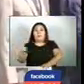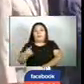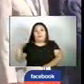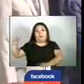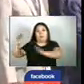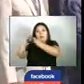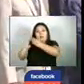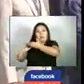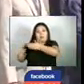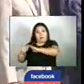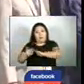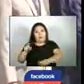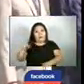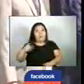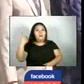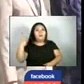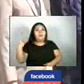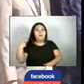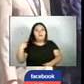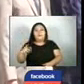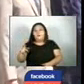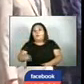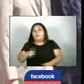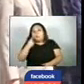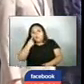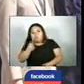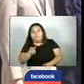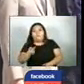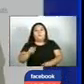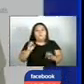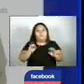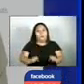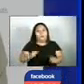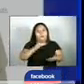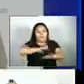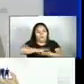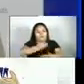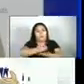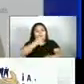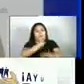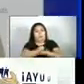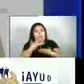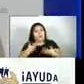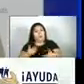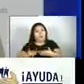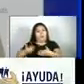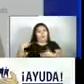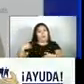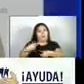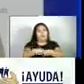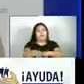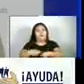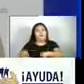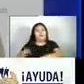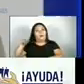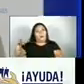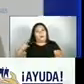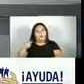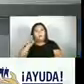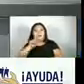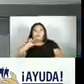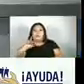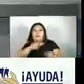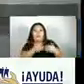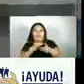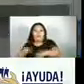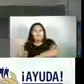El director de Migración, Ricardo Cucalón, destacó los resultados en la emisión de pasaportes que realizaron en diciembre del año pasado en 13